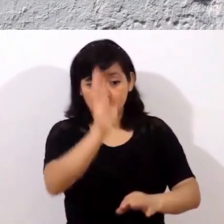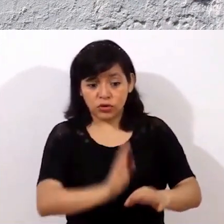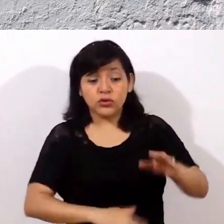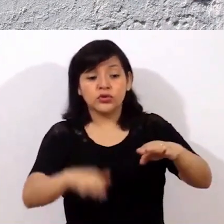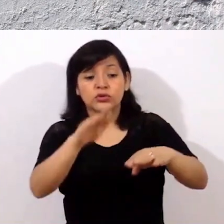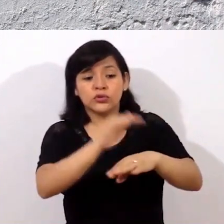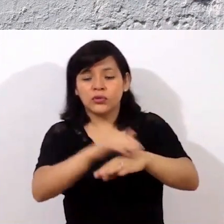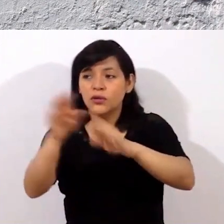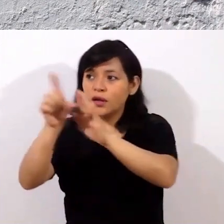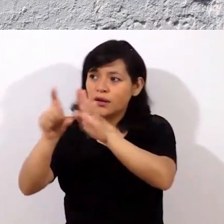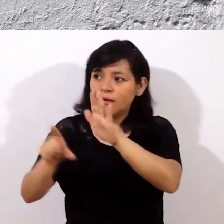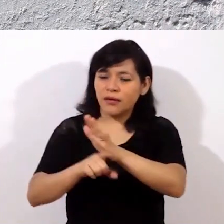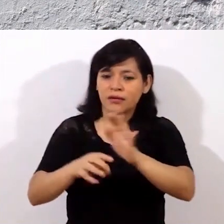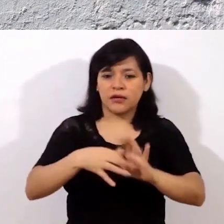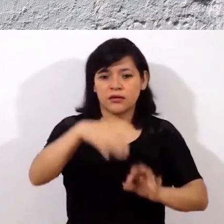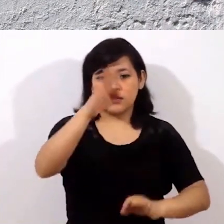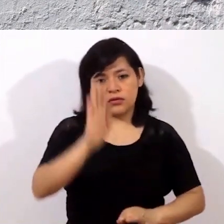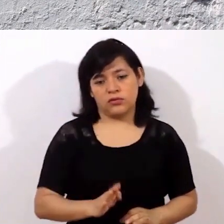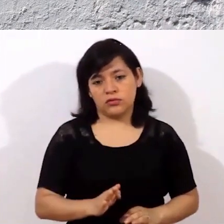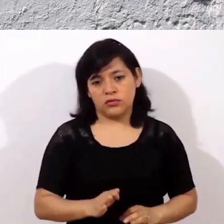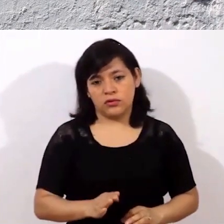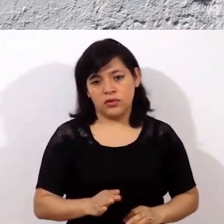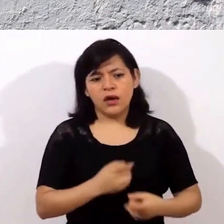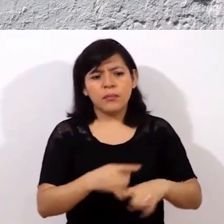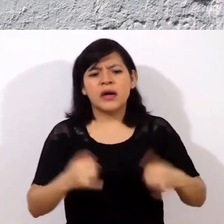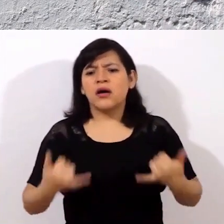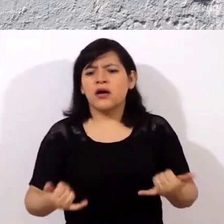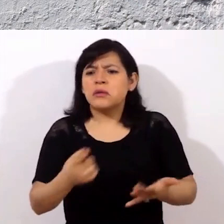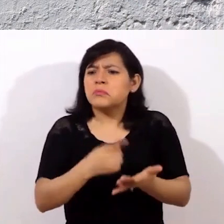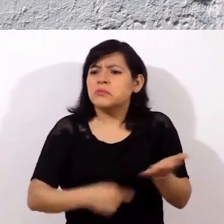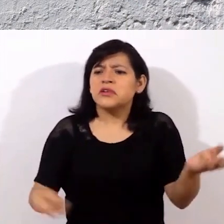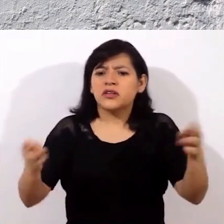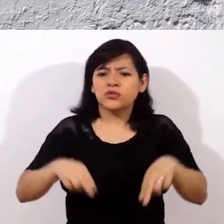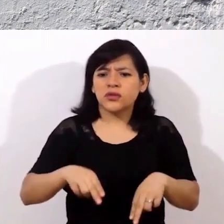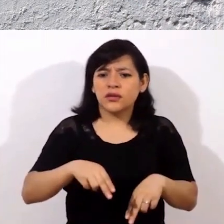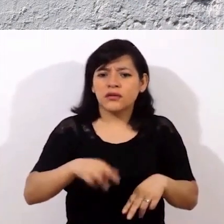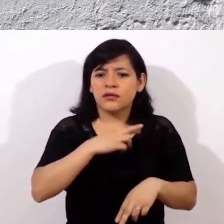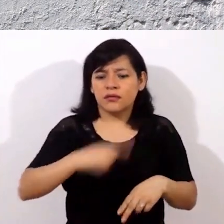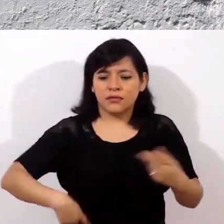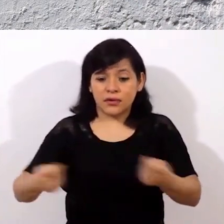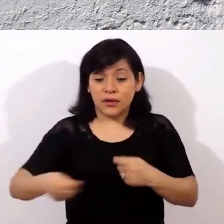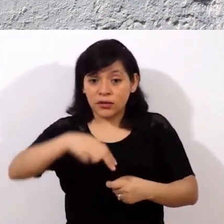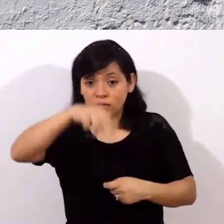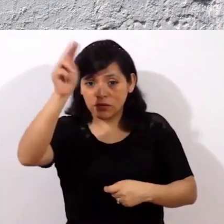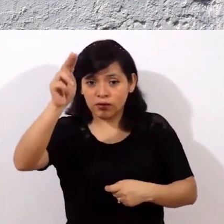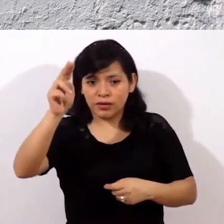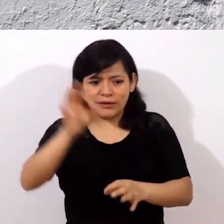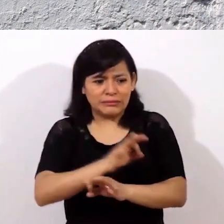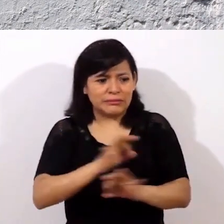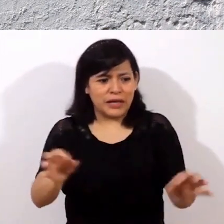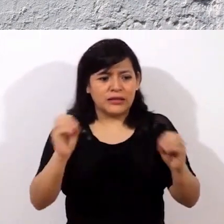Señor. Pero ¿qué hay en el reino del norte? No hay tal cosa. Ni siquiera los sacerdotes ya eran parte